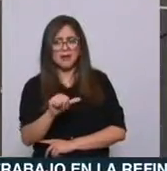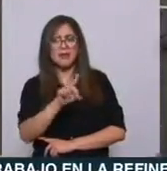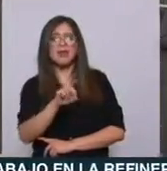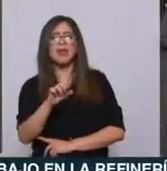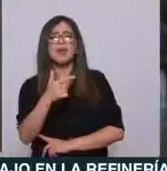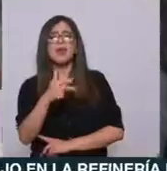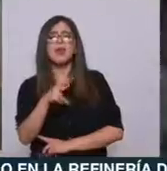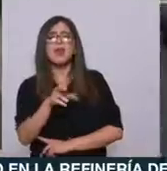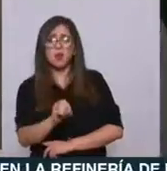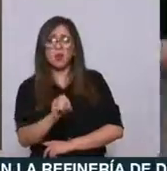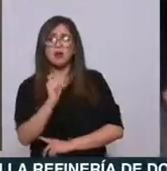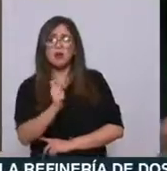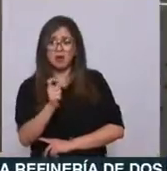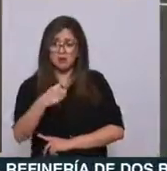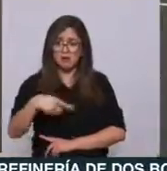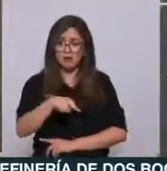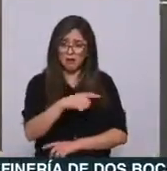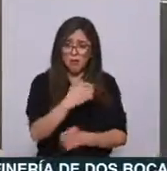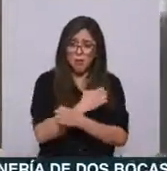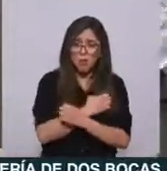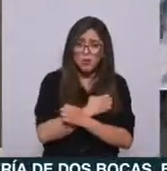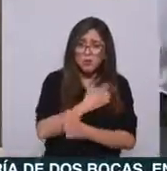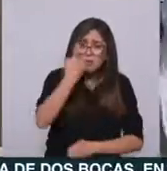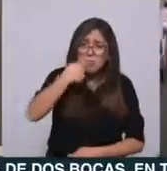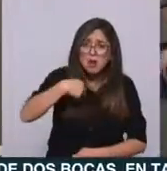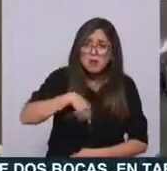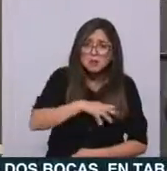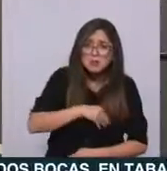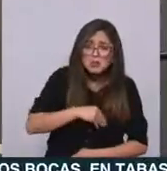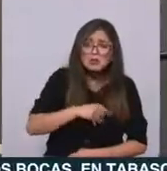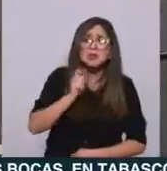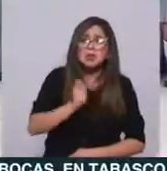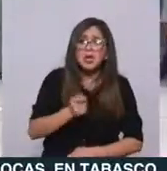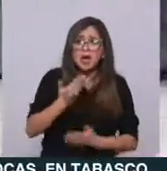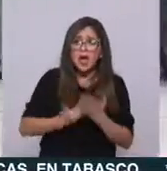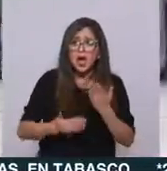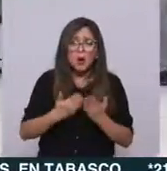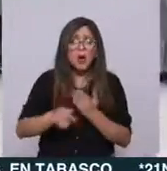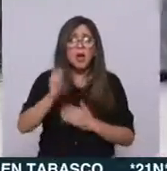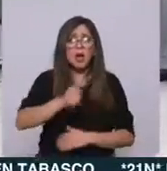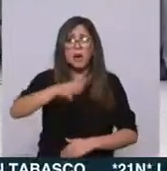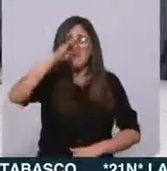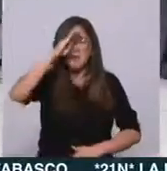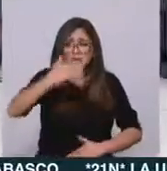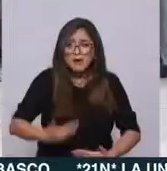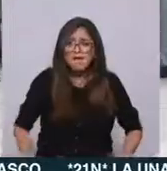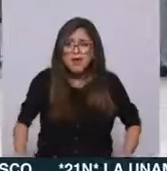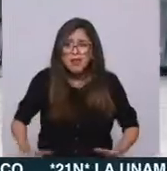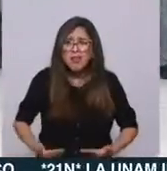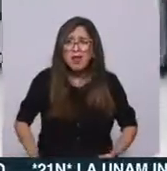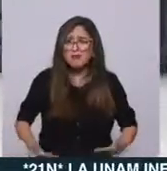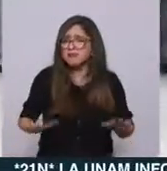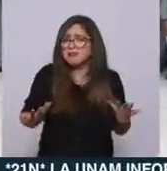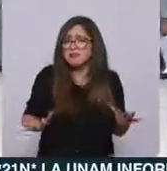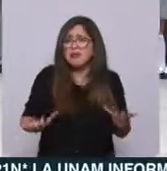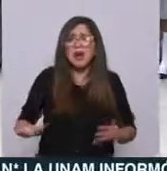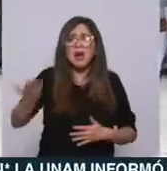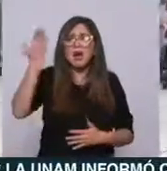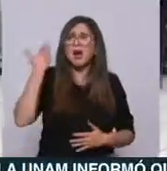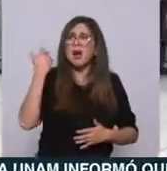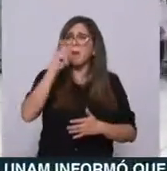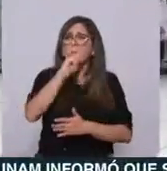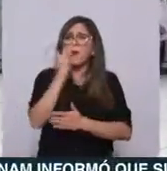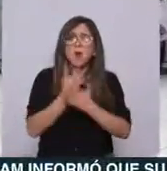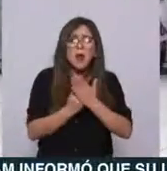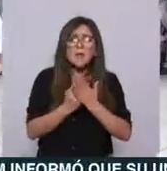nuestros hijos ideológicamente. Y el primer paso es esta falda, y no lo digo yo. En un programa hace cerca de